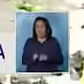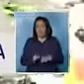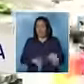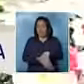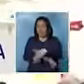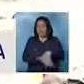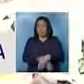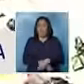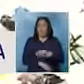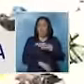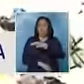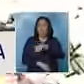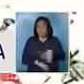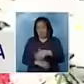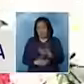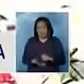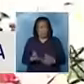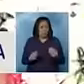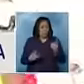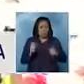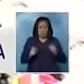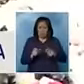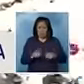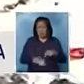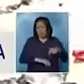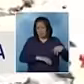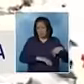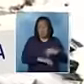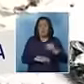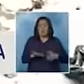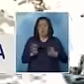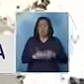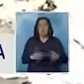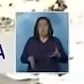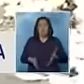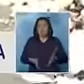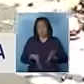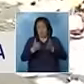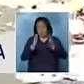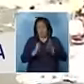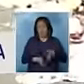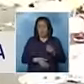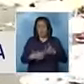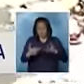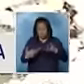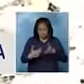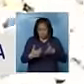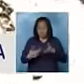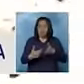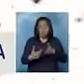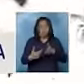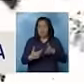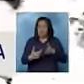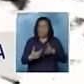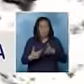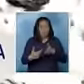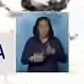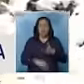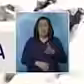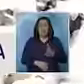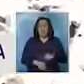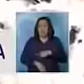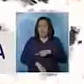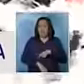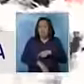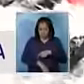humel donde incluso muchas de las personas que tienen que circular mijael por carriles que eran habitualmente de dos vías Pues solamente tienen uno y demoran en promedio